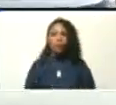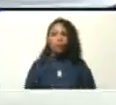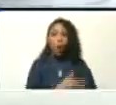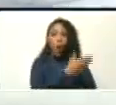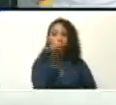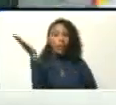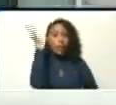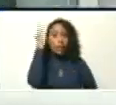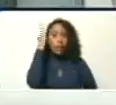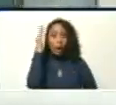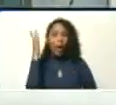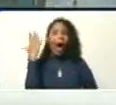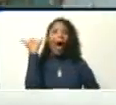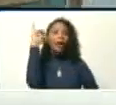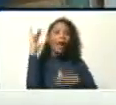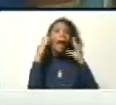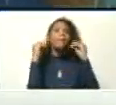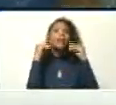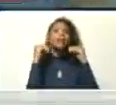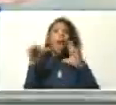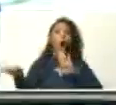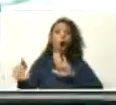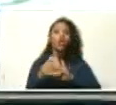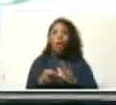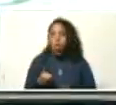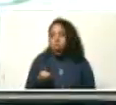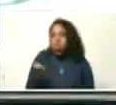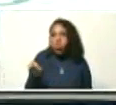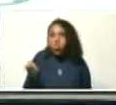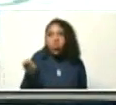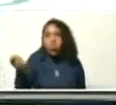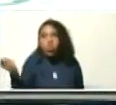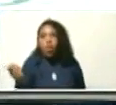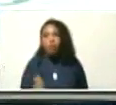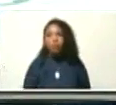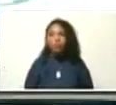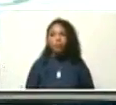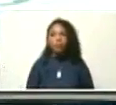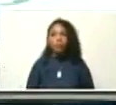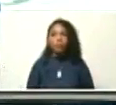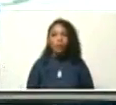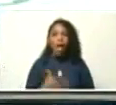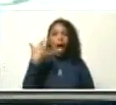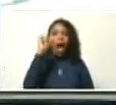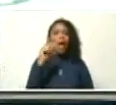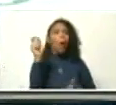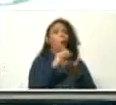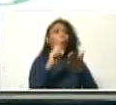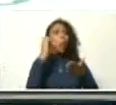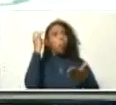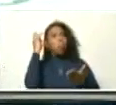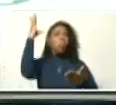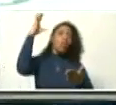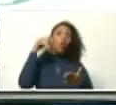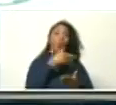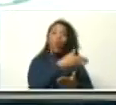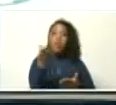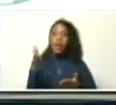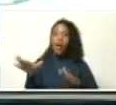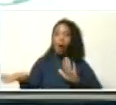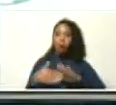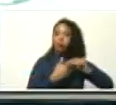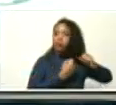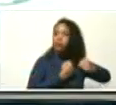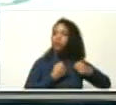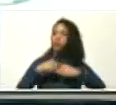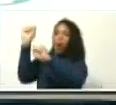son expertos en contramanipulación. Ellos lanzan su relato y ustedes son expertos en el